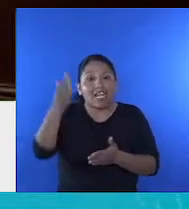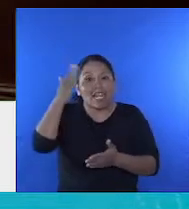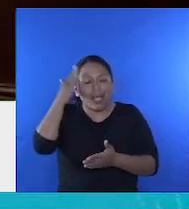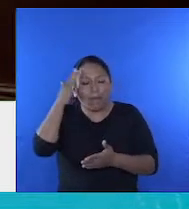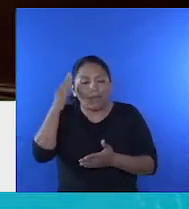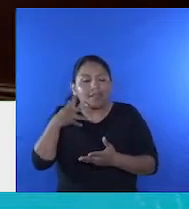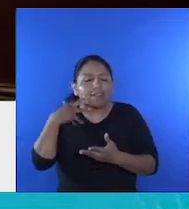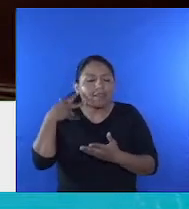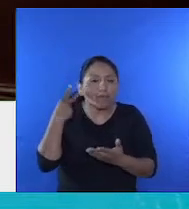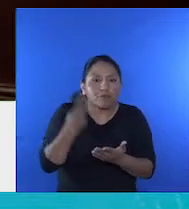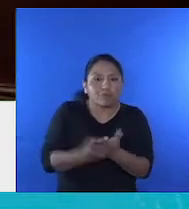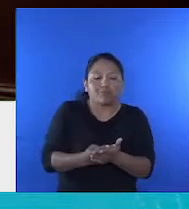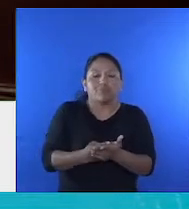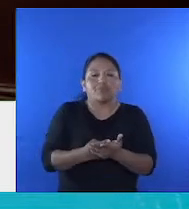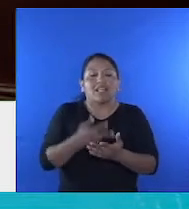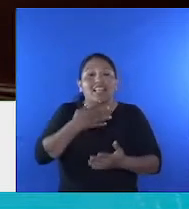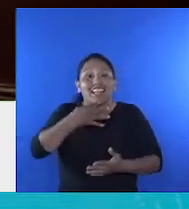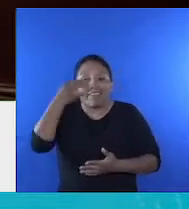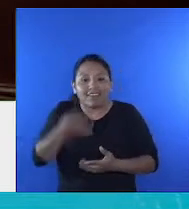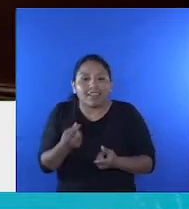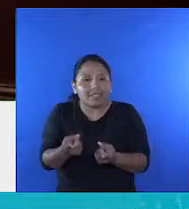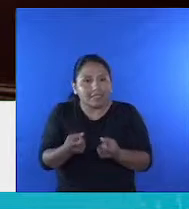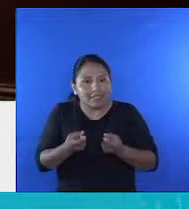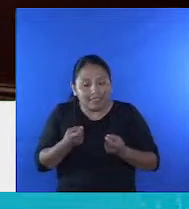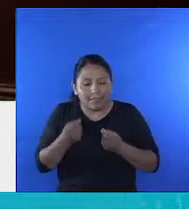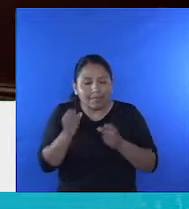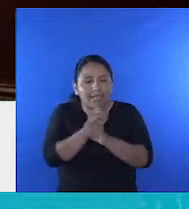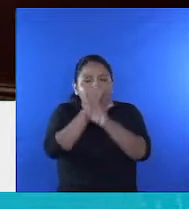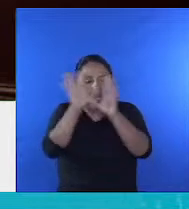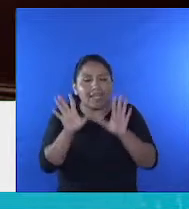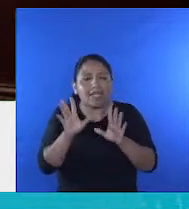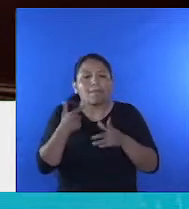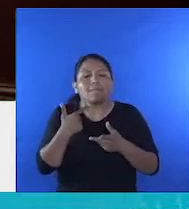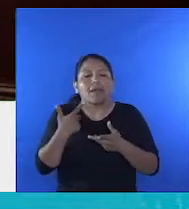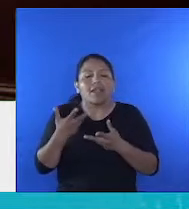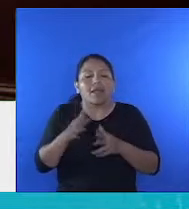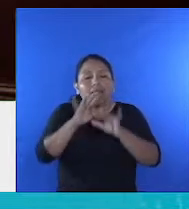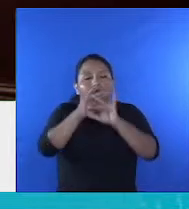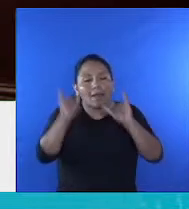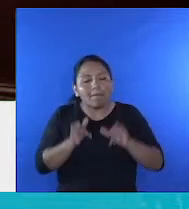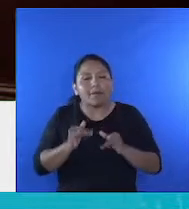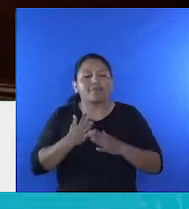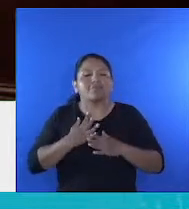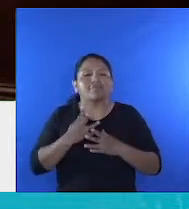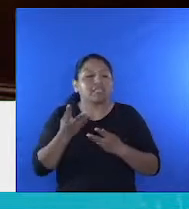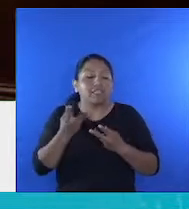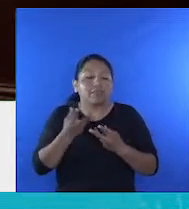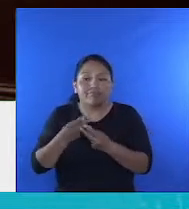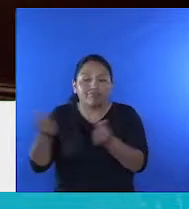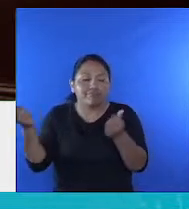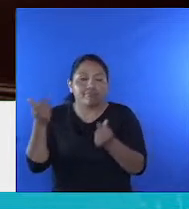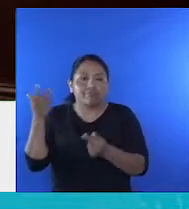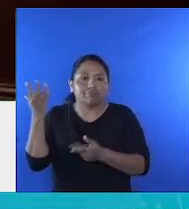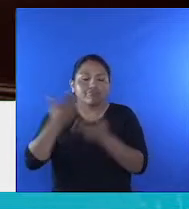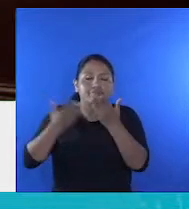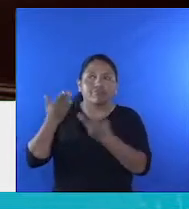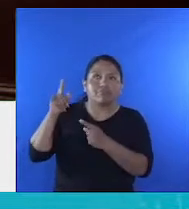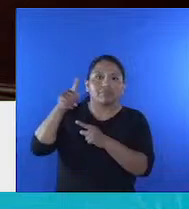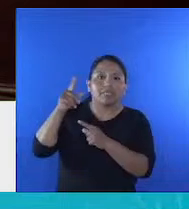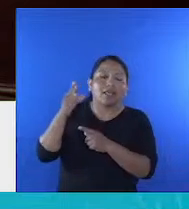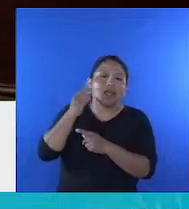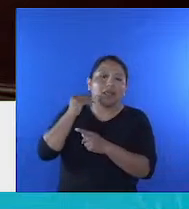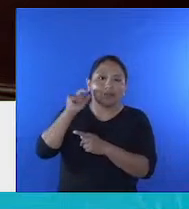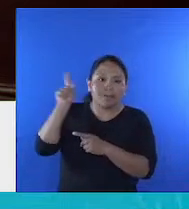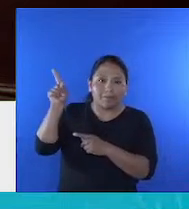que debemos reivindicar, la verdad que necesitamos esclarecer para poder gozar de una paz que nos quitó y nos violentó el imperio